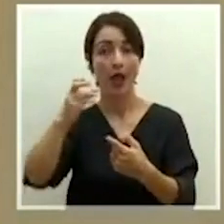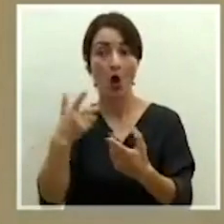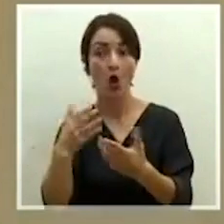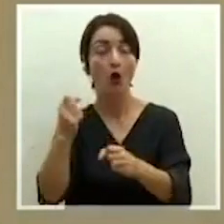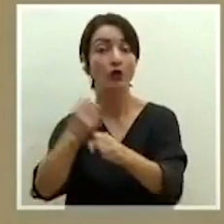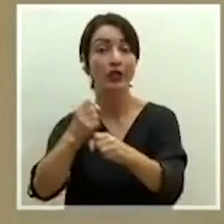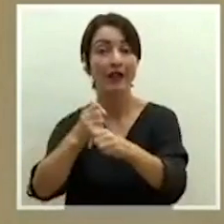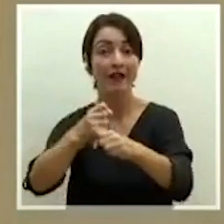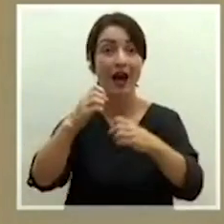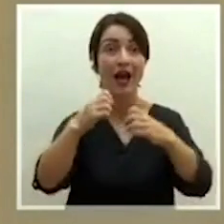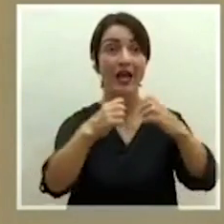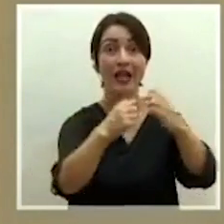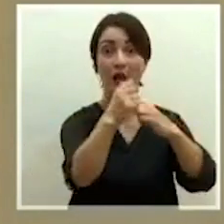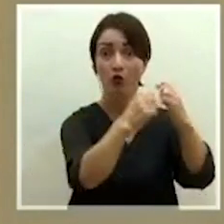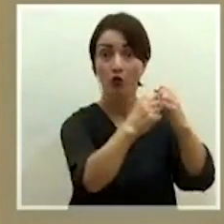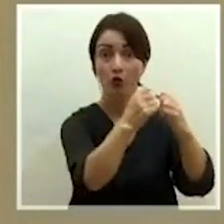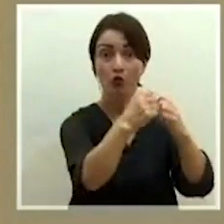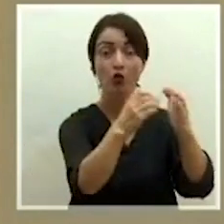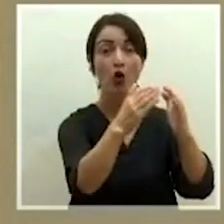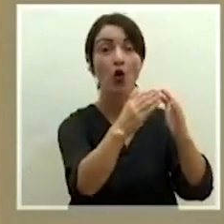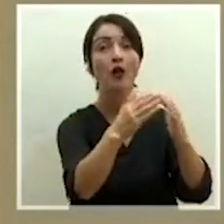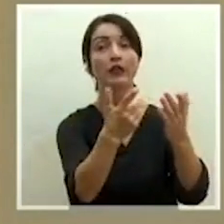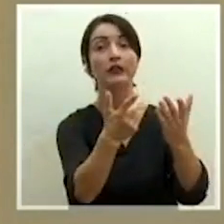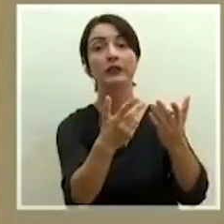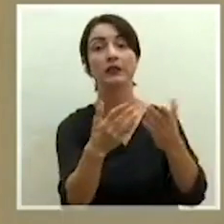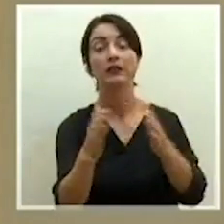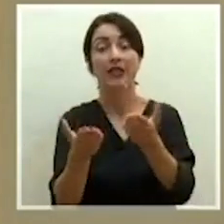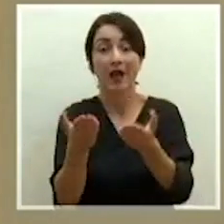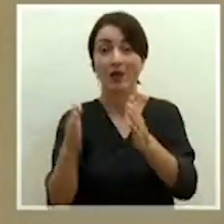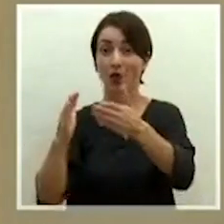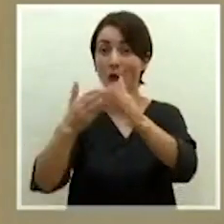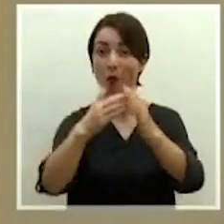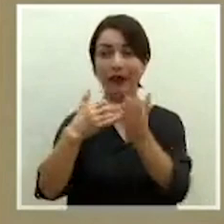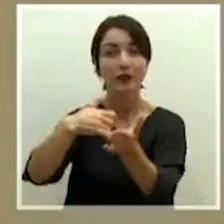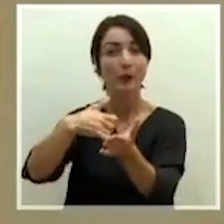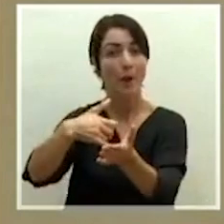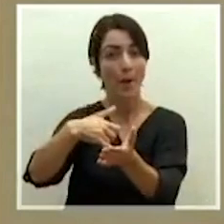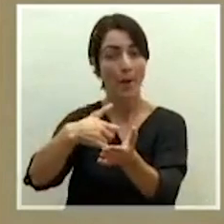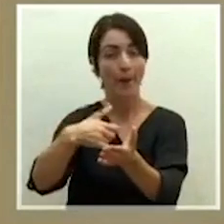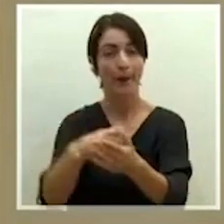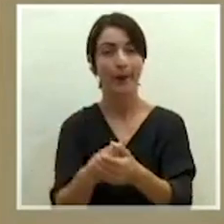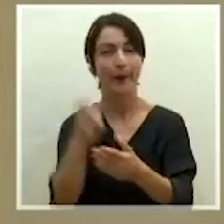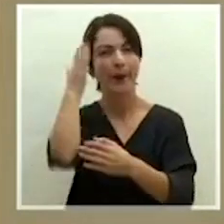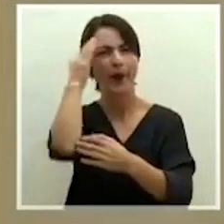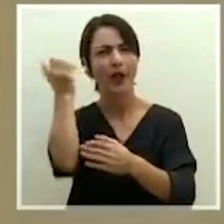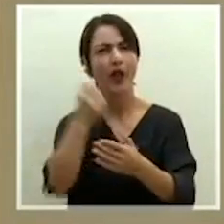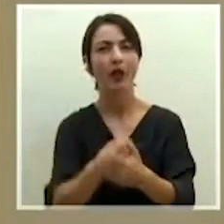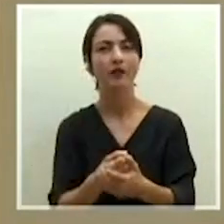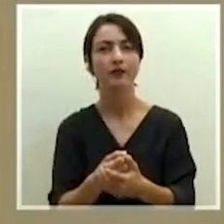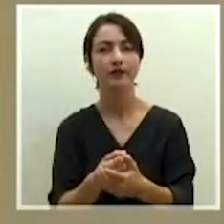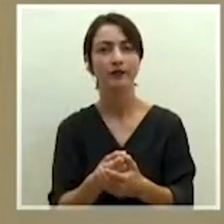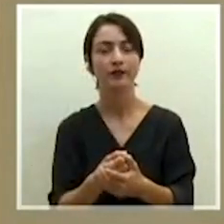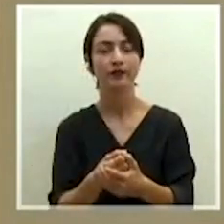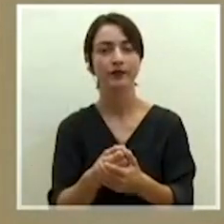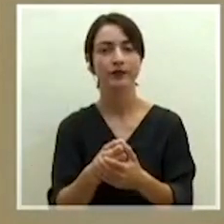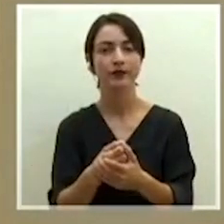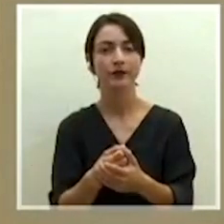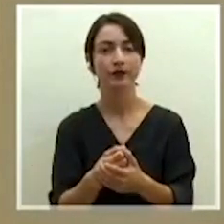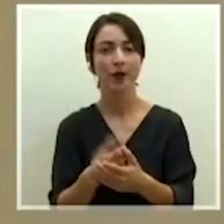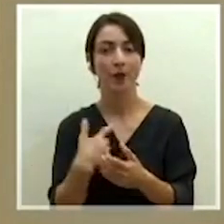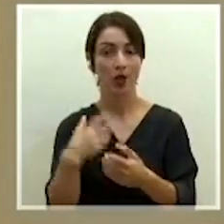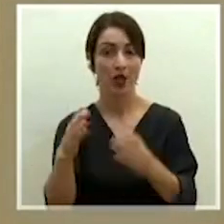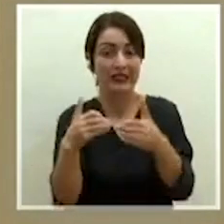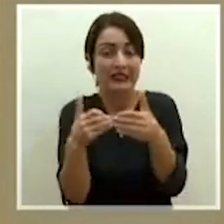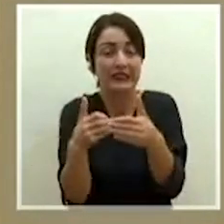construcción. Tienden a ser poblaciones vulnerables en el sentido de que están debajo de la línea de